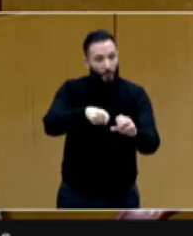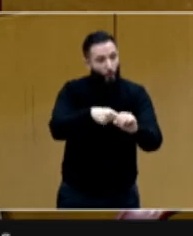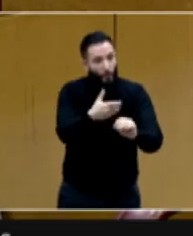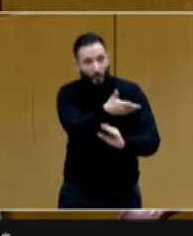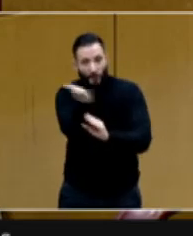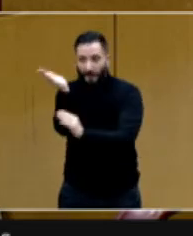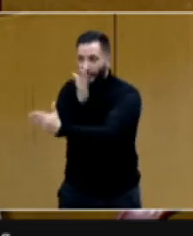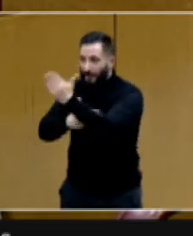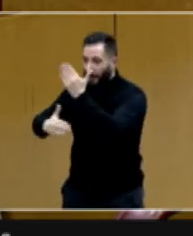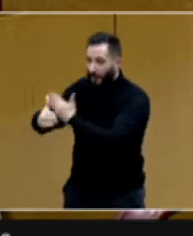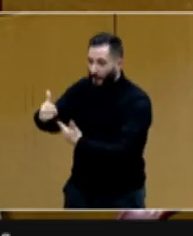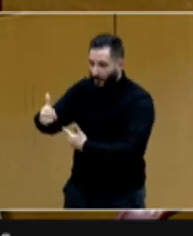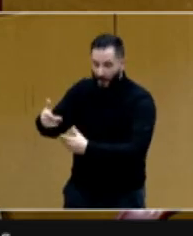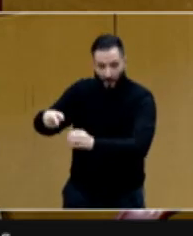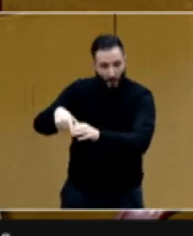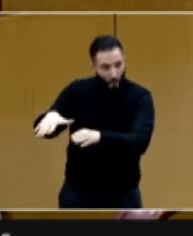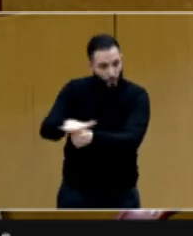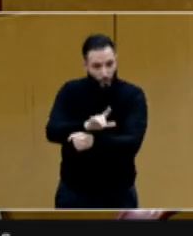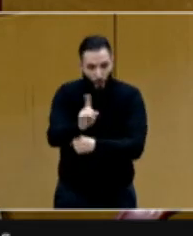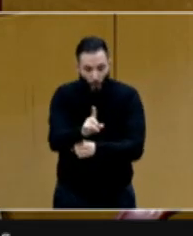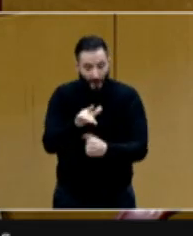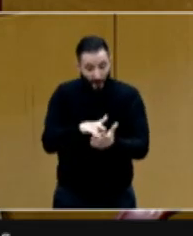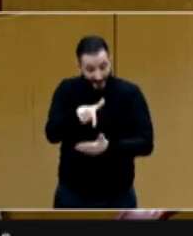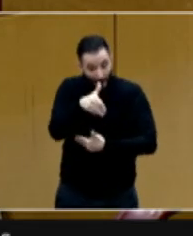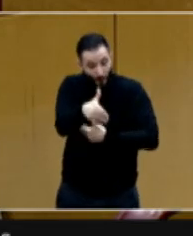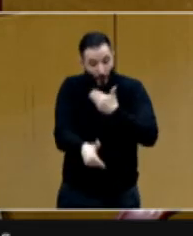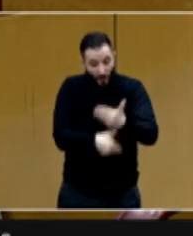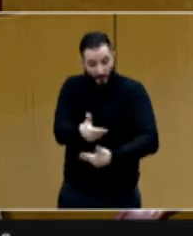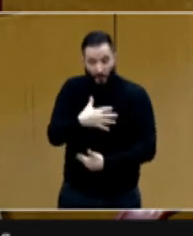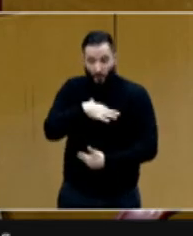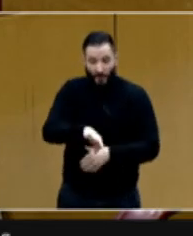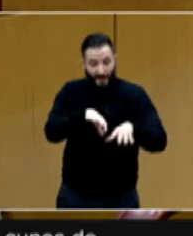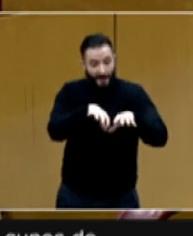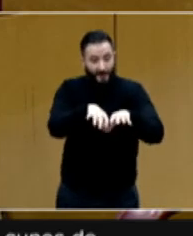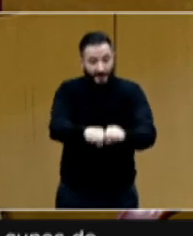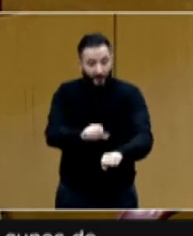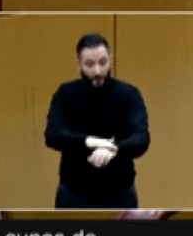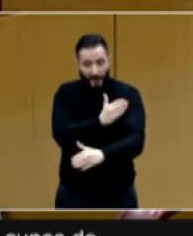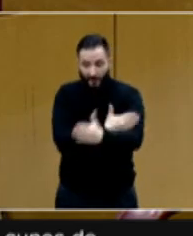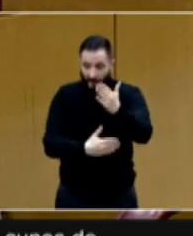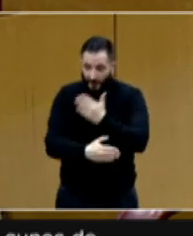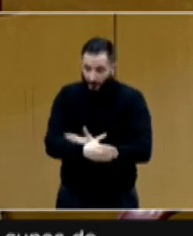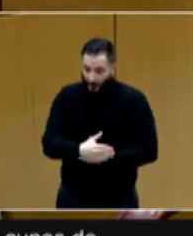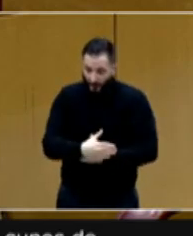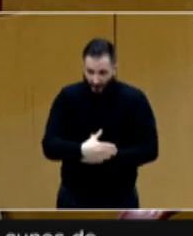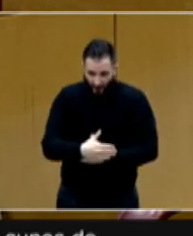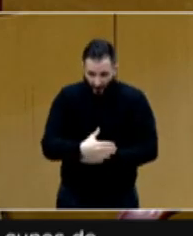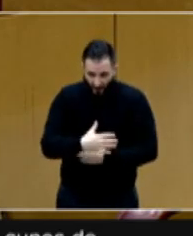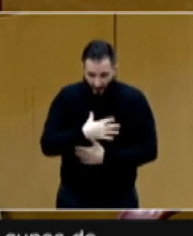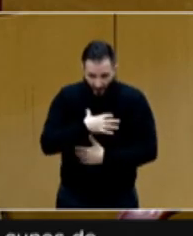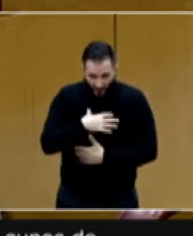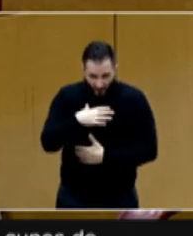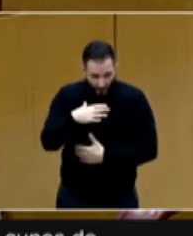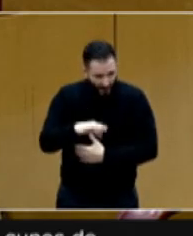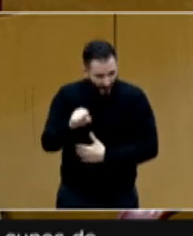discapacidad Y si ni por ese procedimiento se pueden cubrir el cupo reservado para la discapacidad ya desde la élite en año